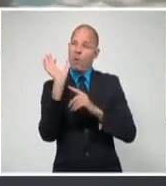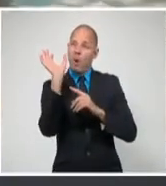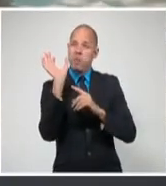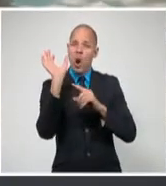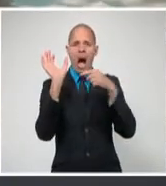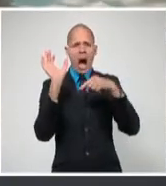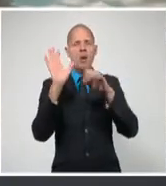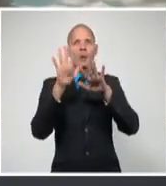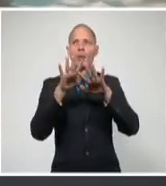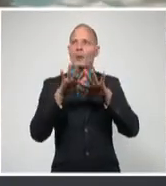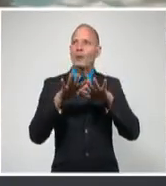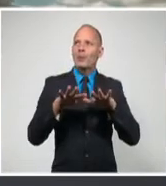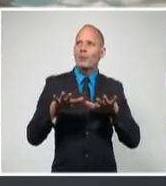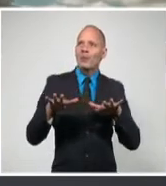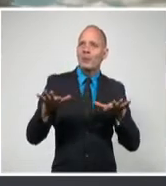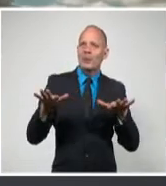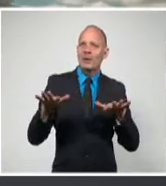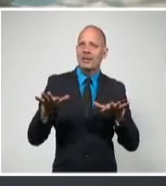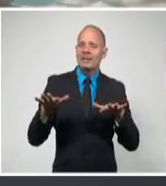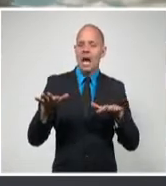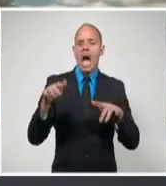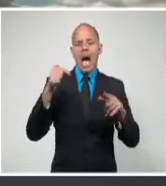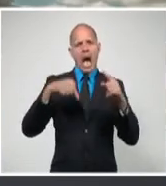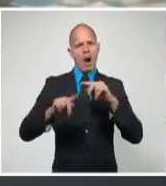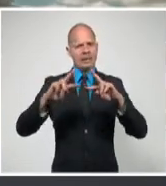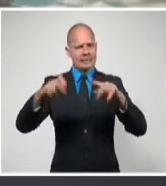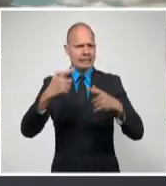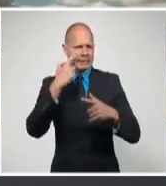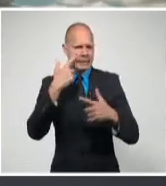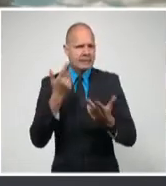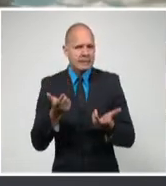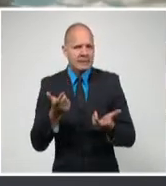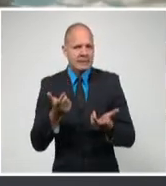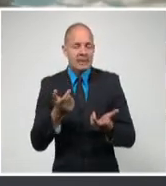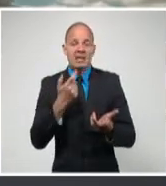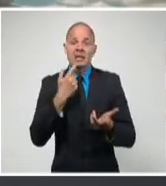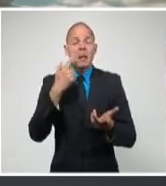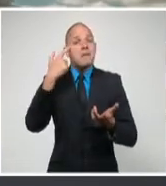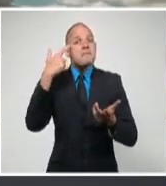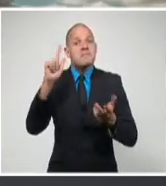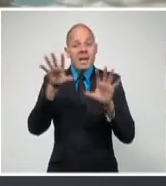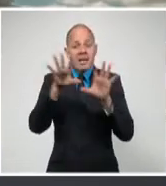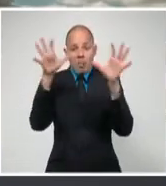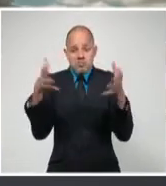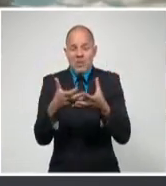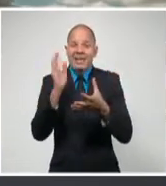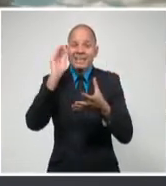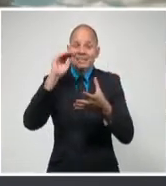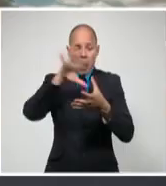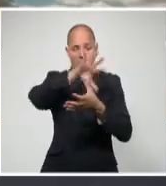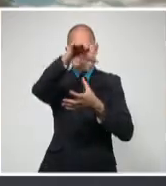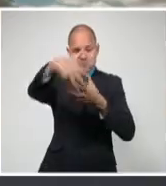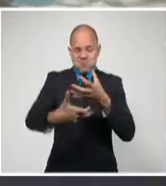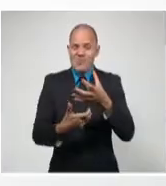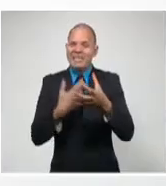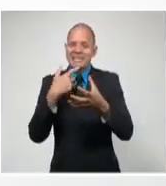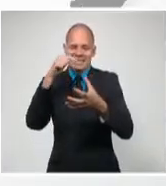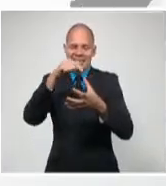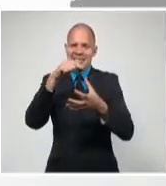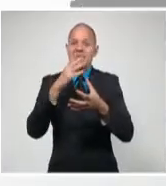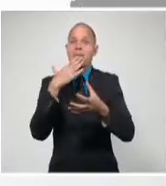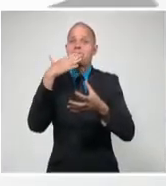Unidas confirma que la reducción en las emisiones de gases de efecto invernadero a raíz de la COVID-19 tendrá impactos muy